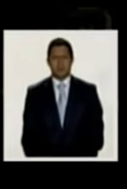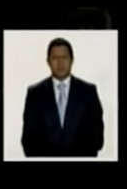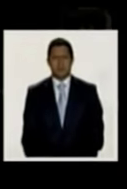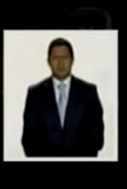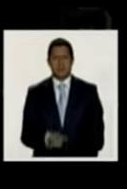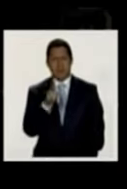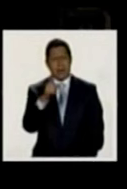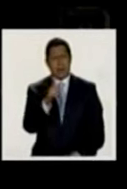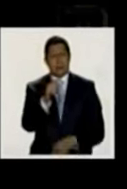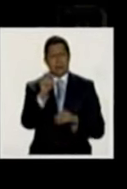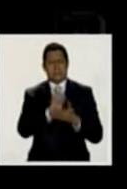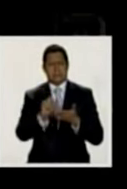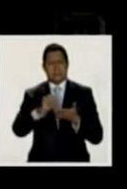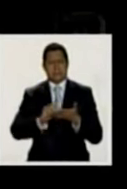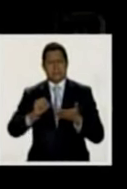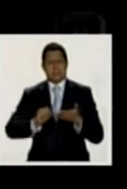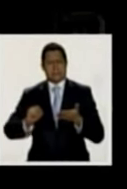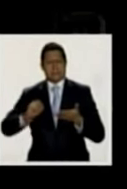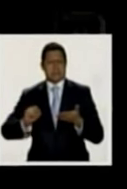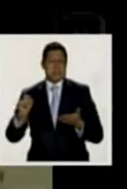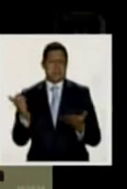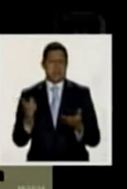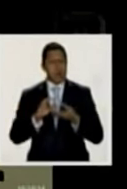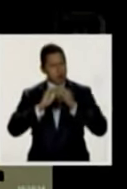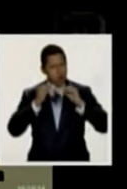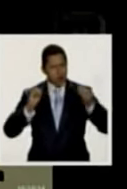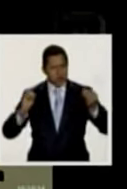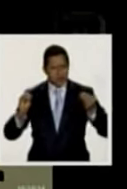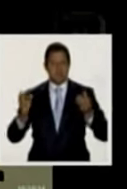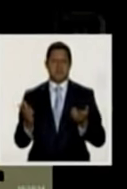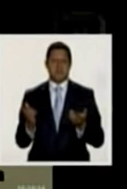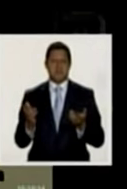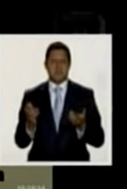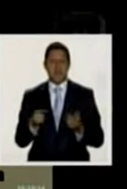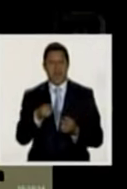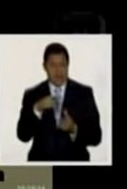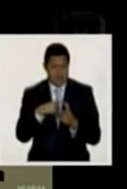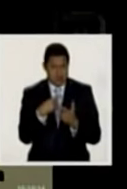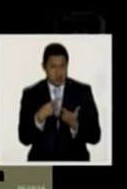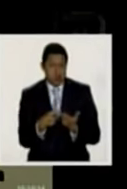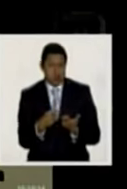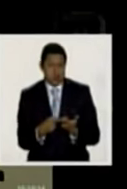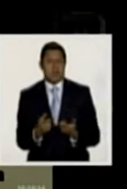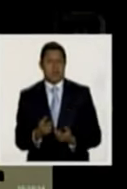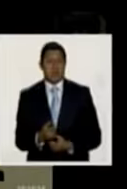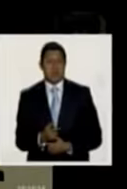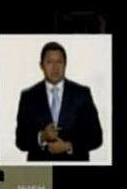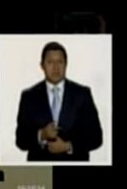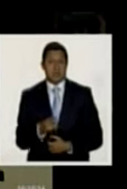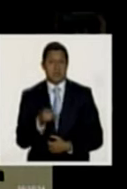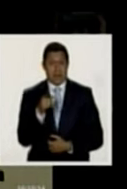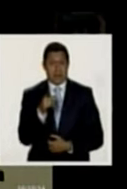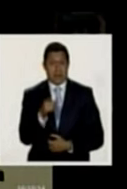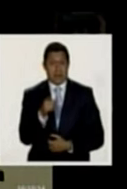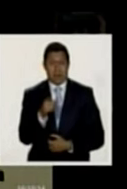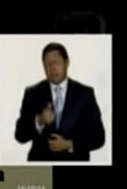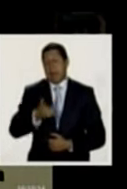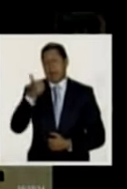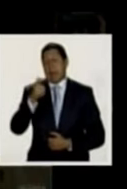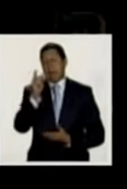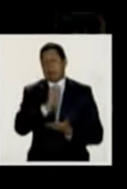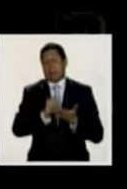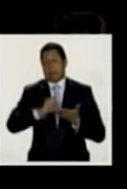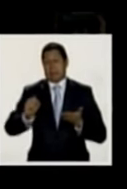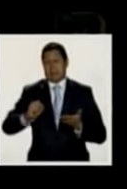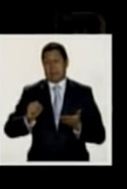le esculpía la frase prácticamente, ¿no? Y por esa razón es uno de los más grandes